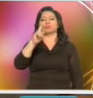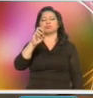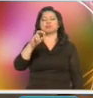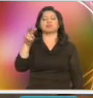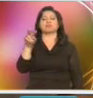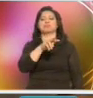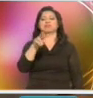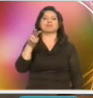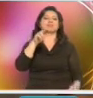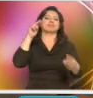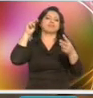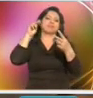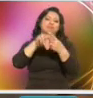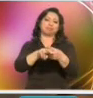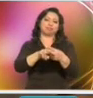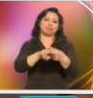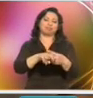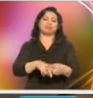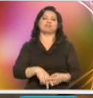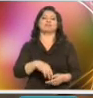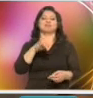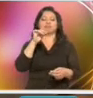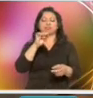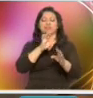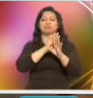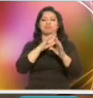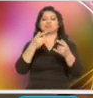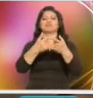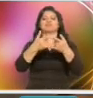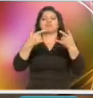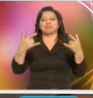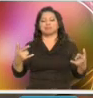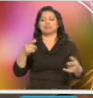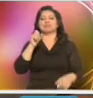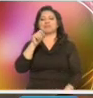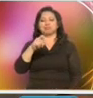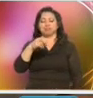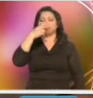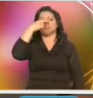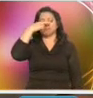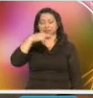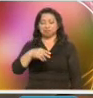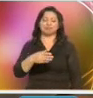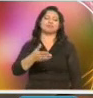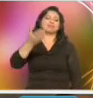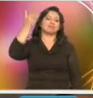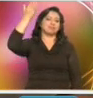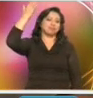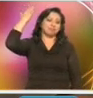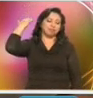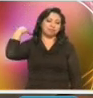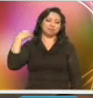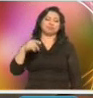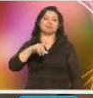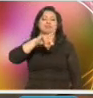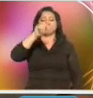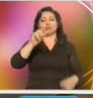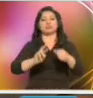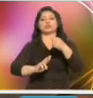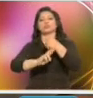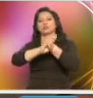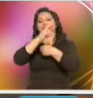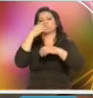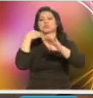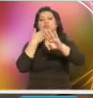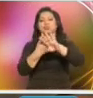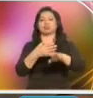Este hecho, que como bien lo comentábamos, pues marcó la historia y el rumbo de nuestro país en aquellos entonces. Después vendría la revolución contra Huerta, pero esa es